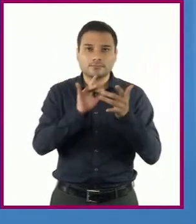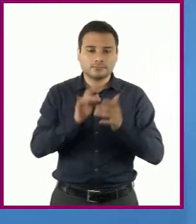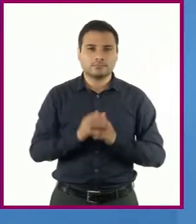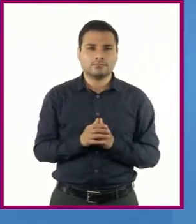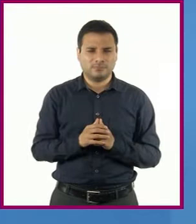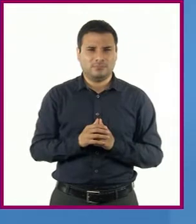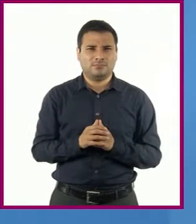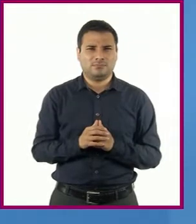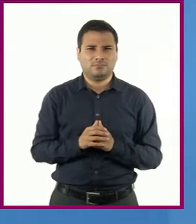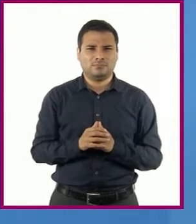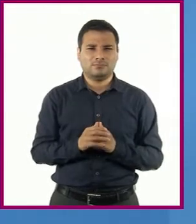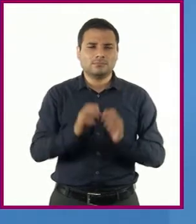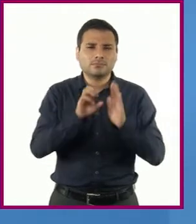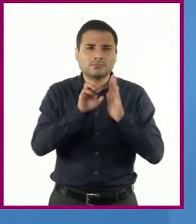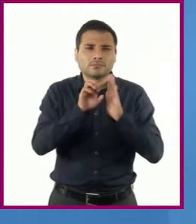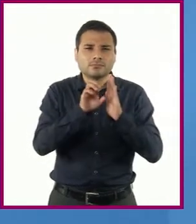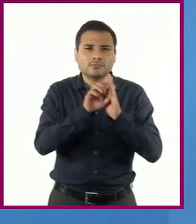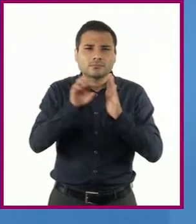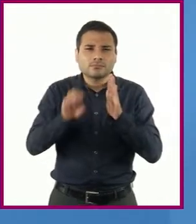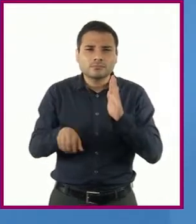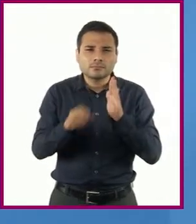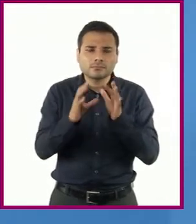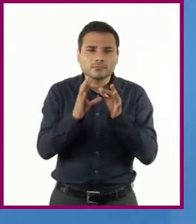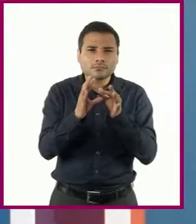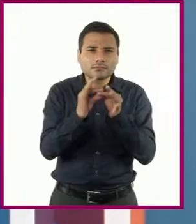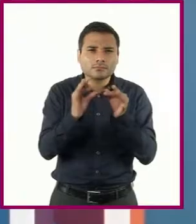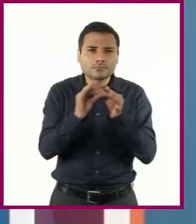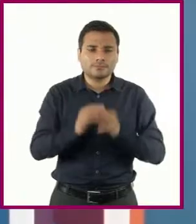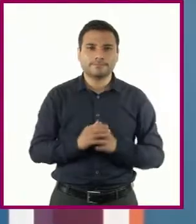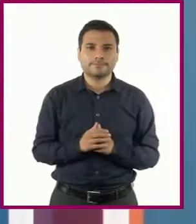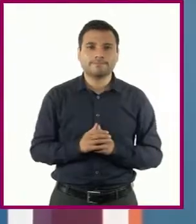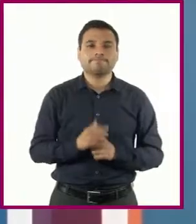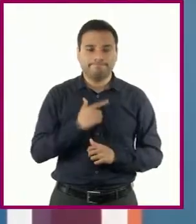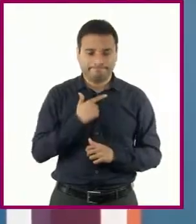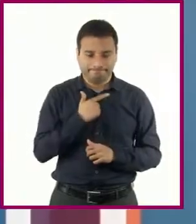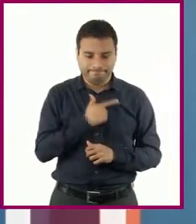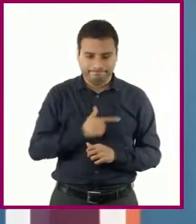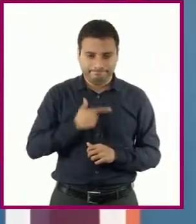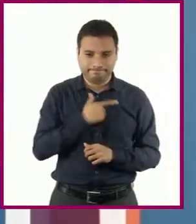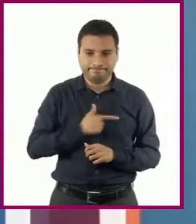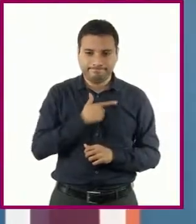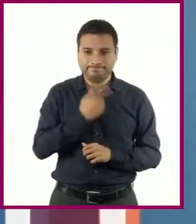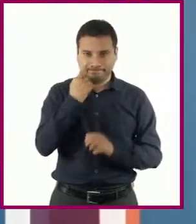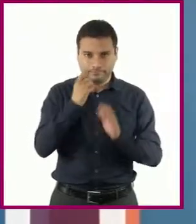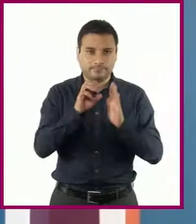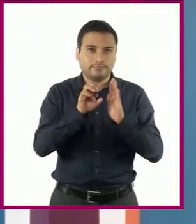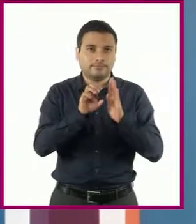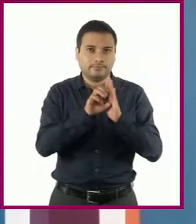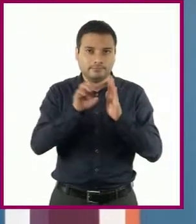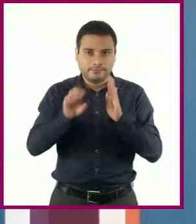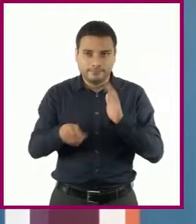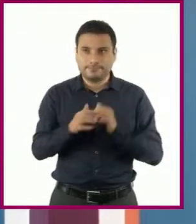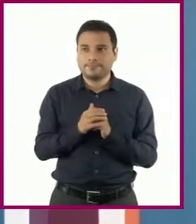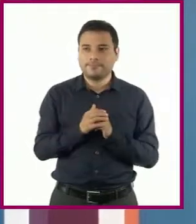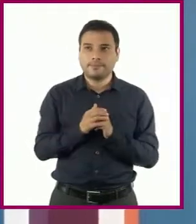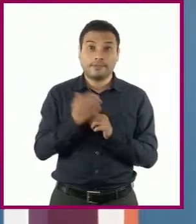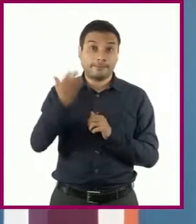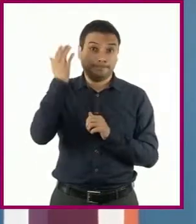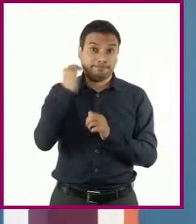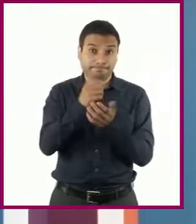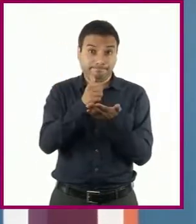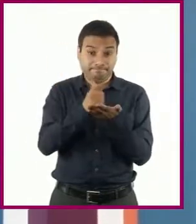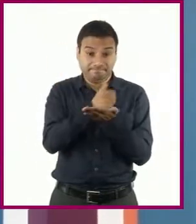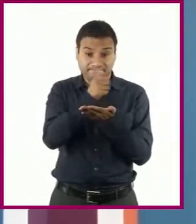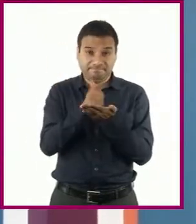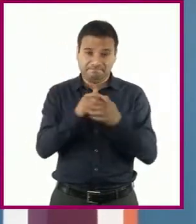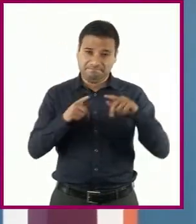qué no nos da un ejemplo para comprender mejor la idea? Con gusto. Por ejemplo, en las ciudades antes, la mayoría de